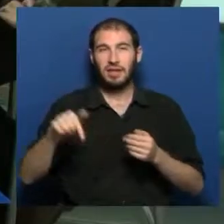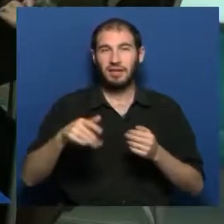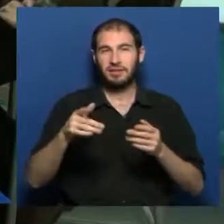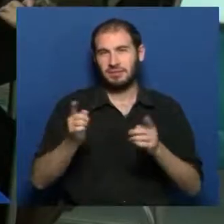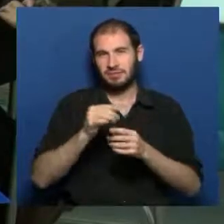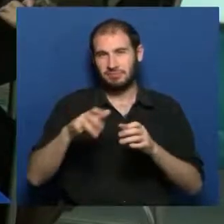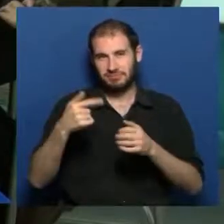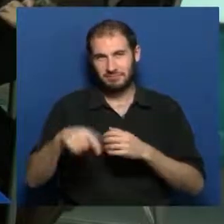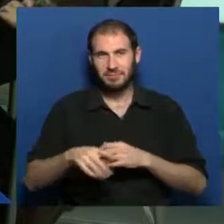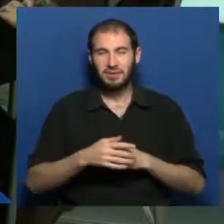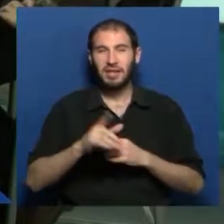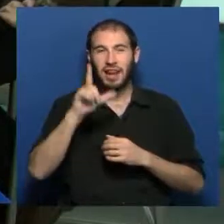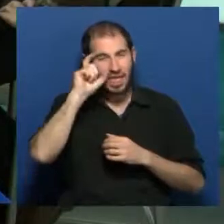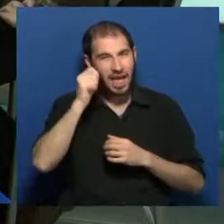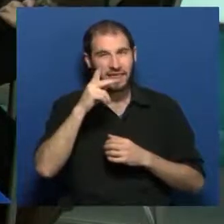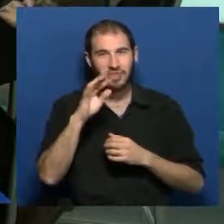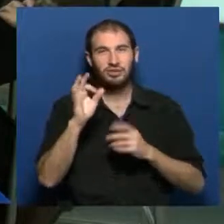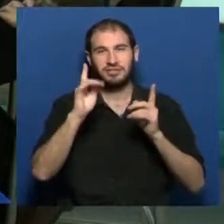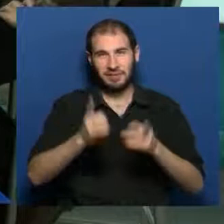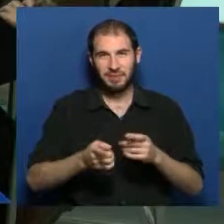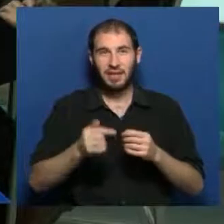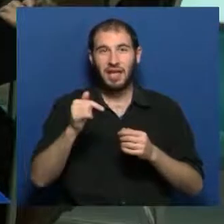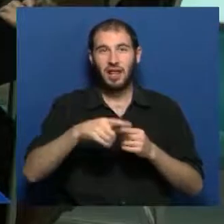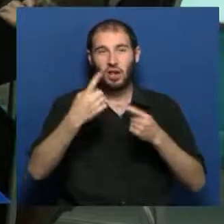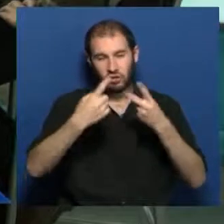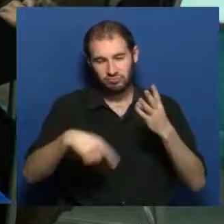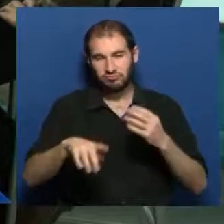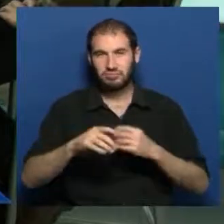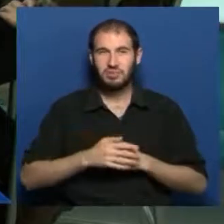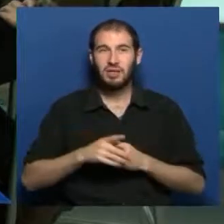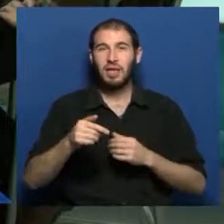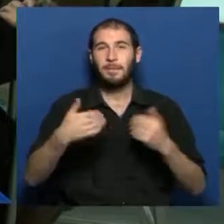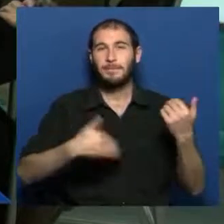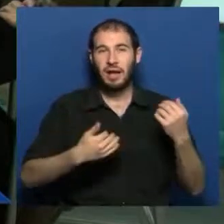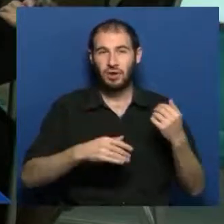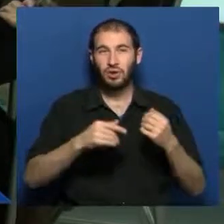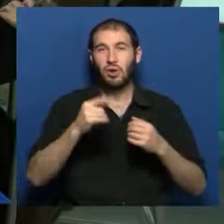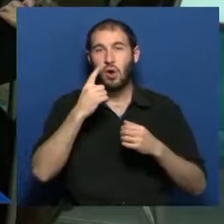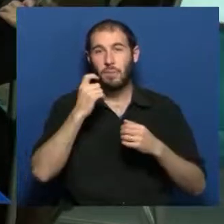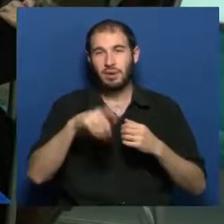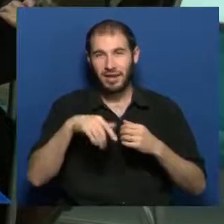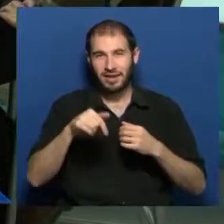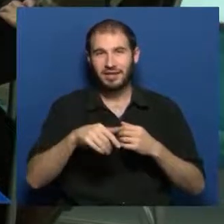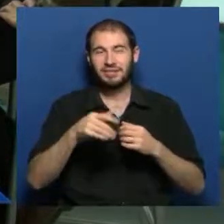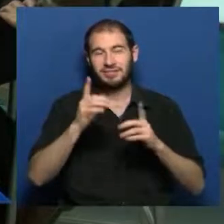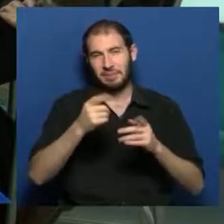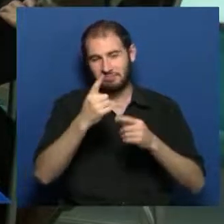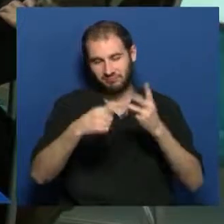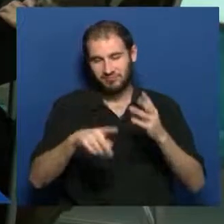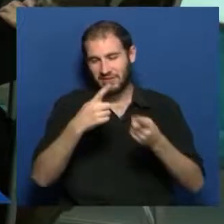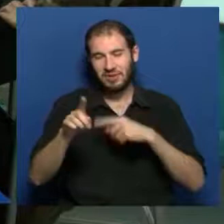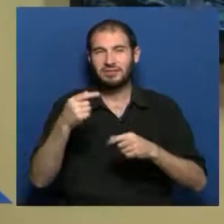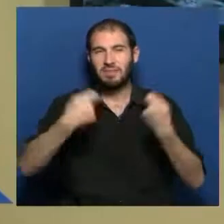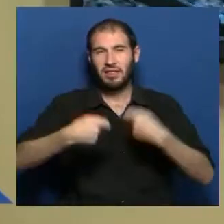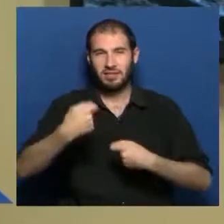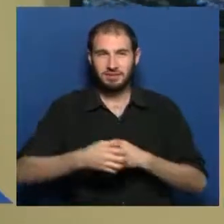sintes, Leandro Pesuti también de la banda Fulton y ahora de las cosas que pasan, toca el bajo y Luca Begheri de Usted Señálemelo va a tocar la